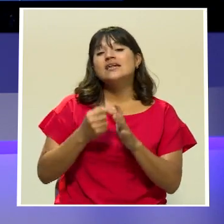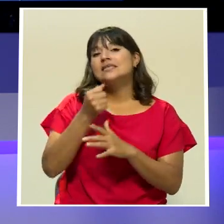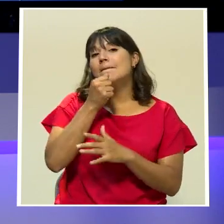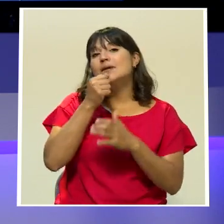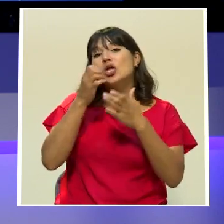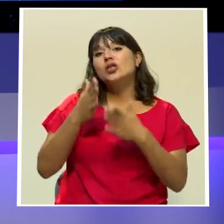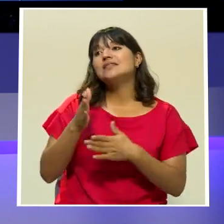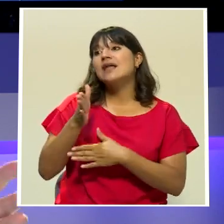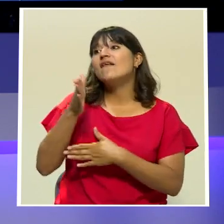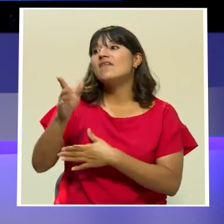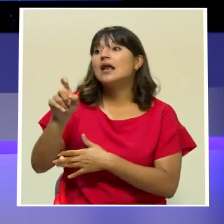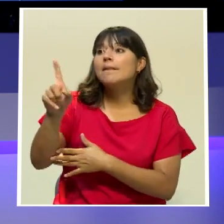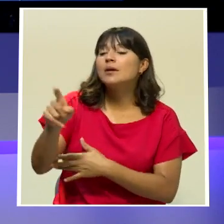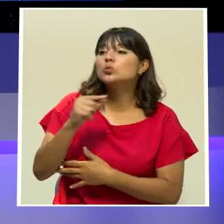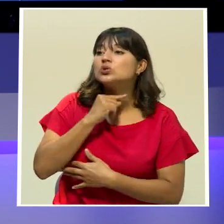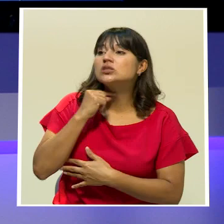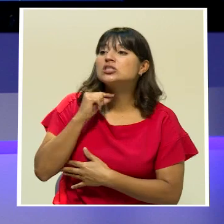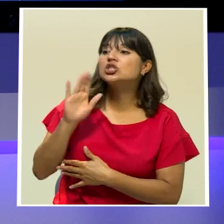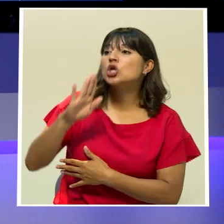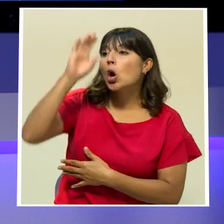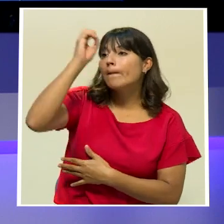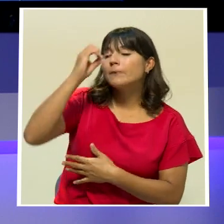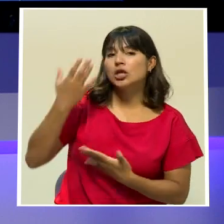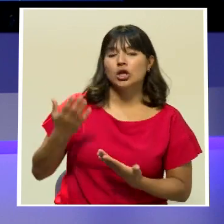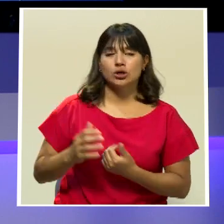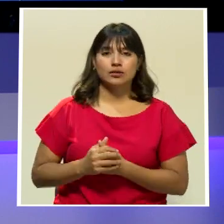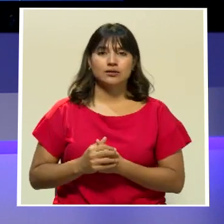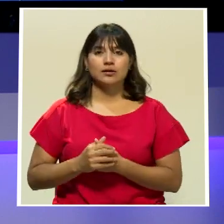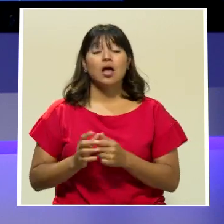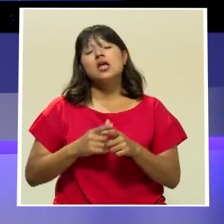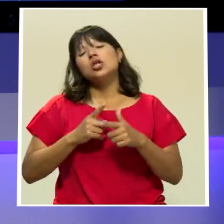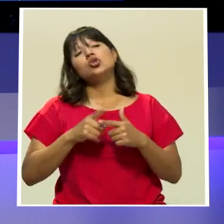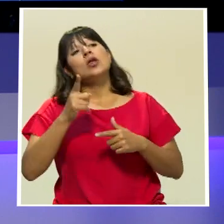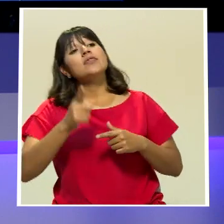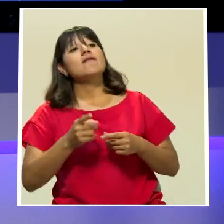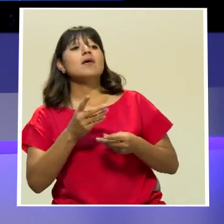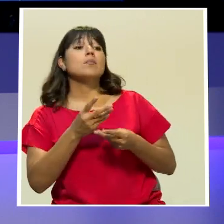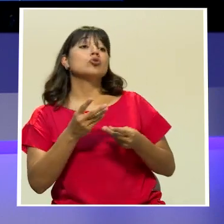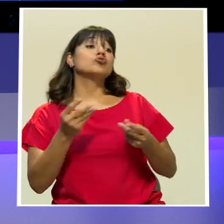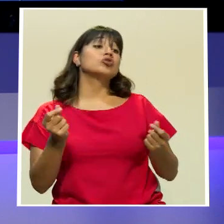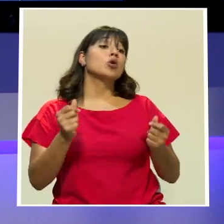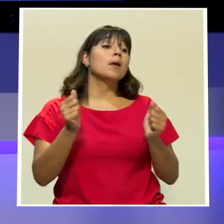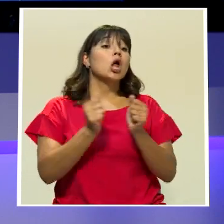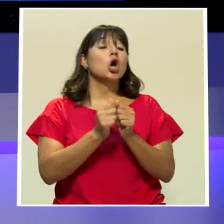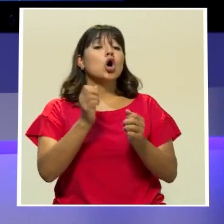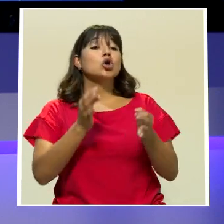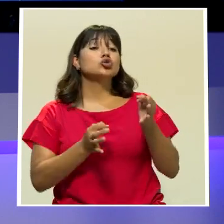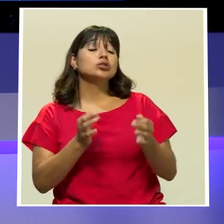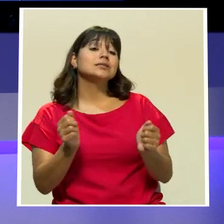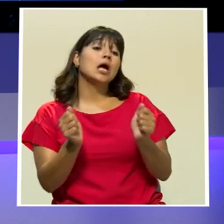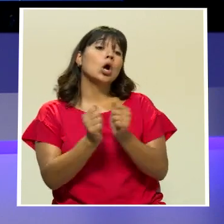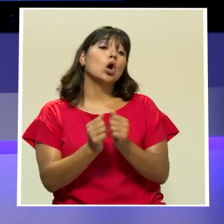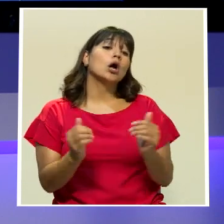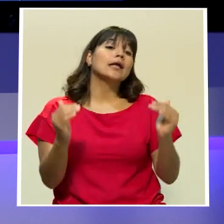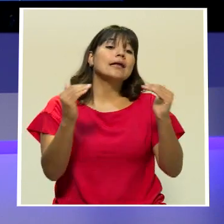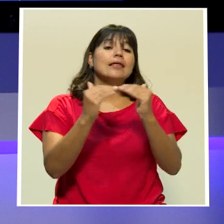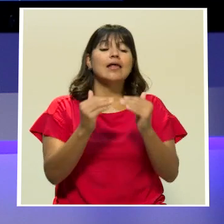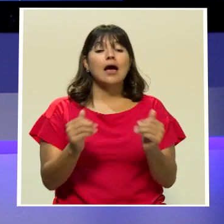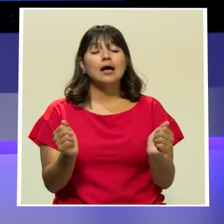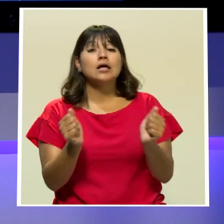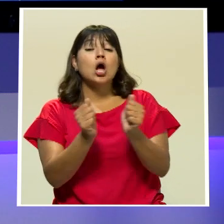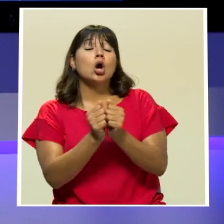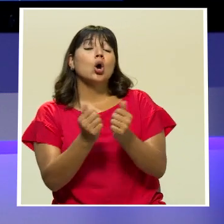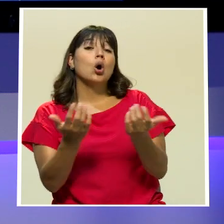cualquier cosa van y le preguntan al cura qué piensa. Bueno, dicen, lo que hay que resolver esto es con justicia, con equidad, con